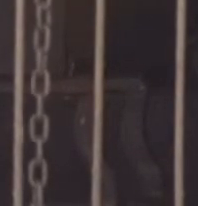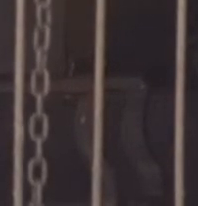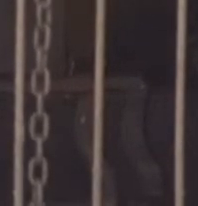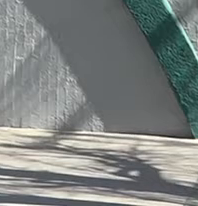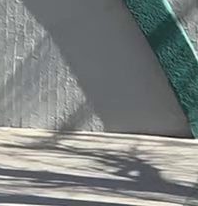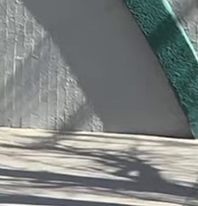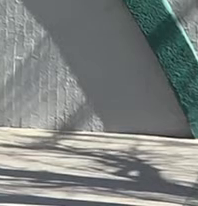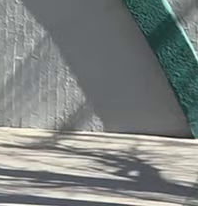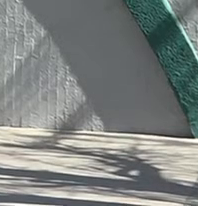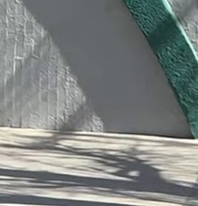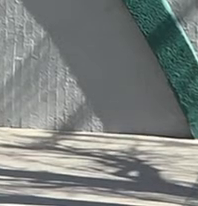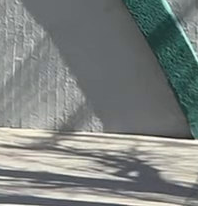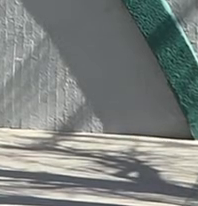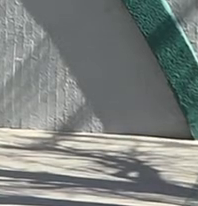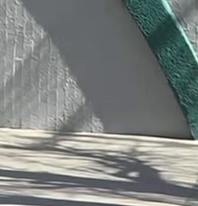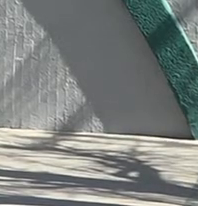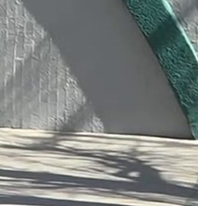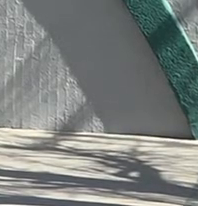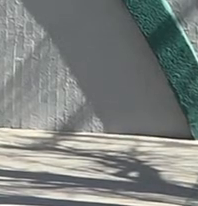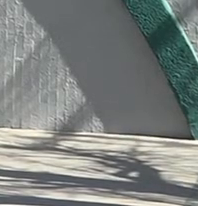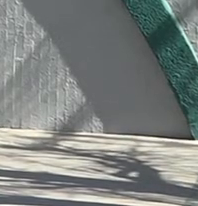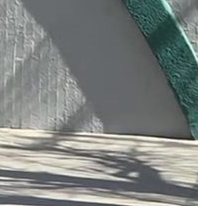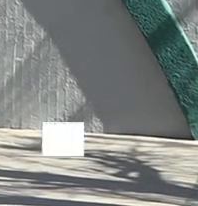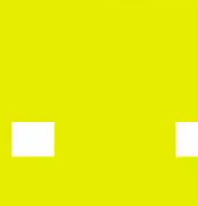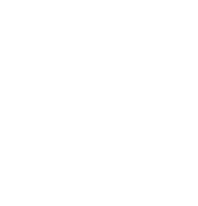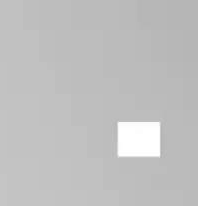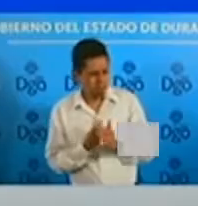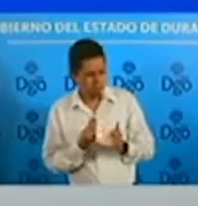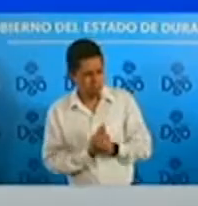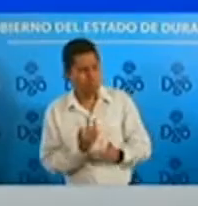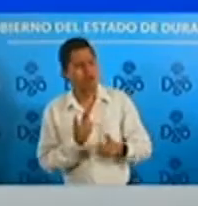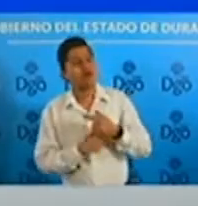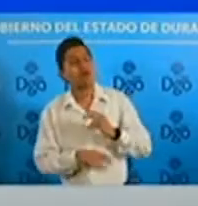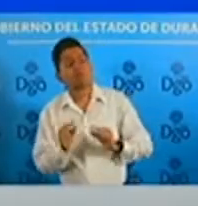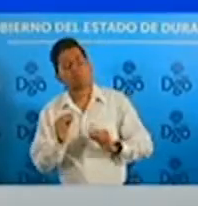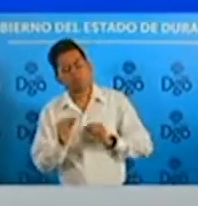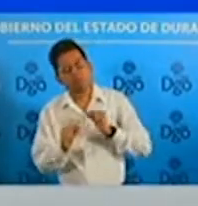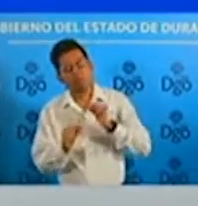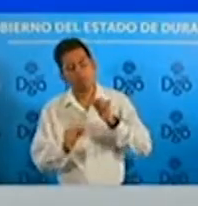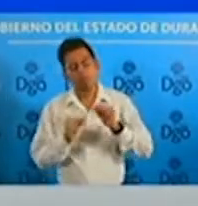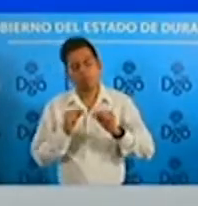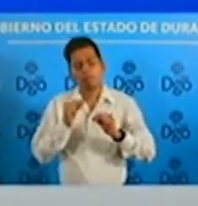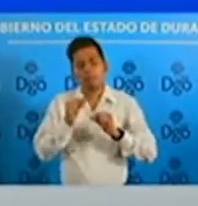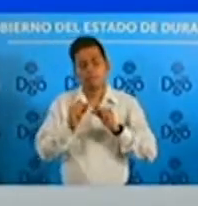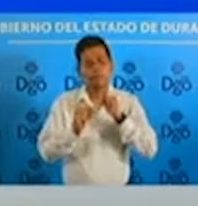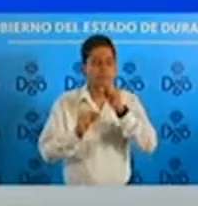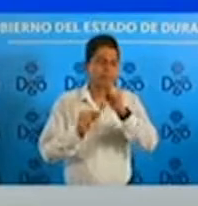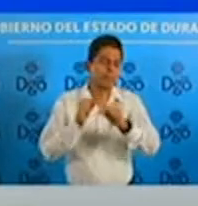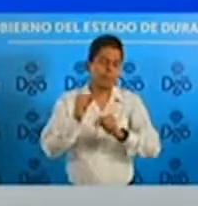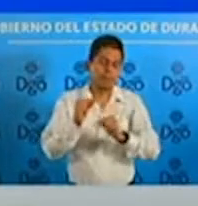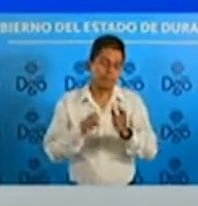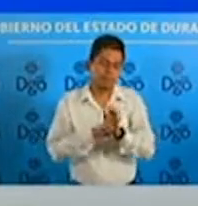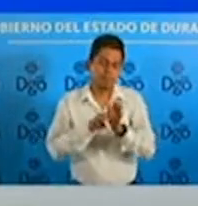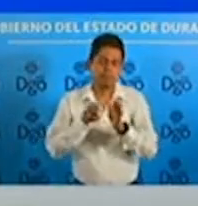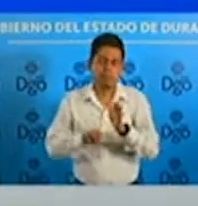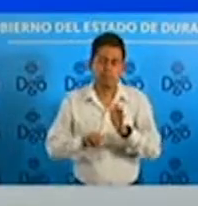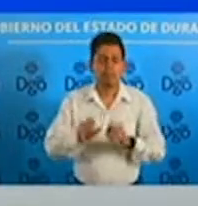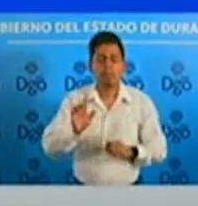lo explicó el secretario de Educación, Rubén Calderón Luján. El lunes, el